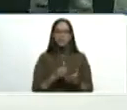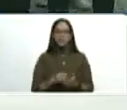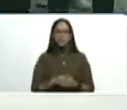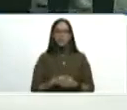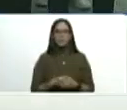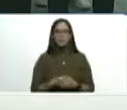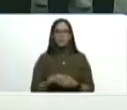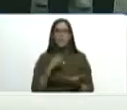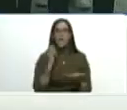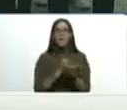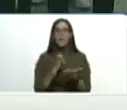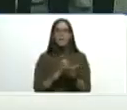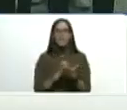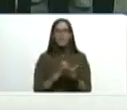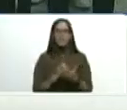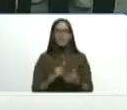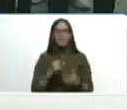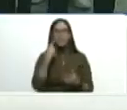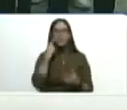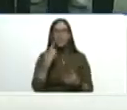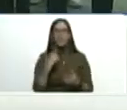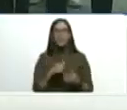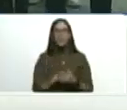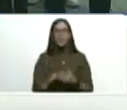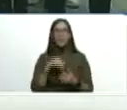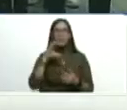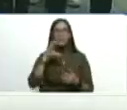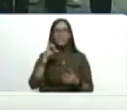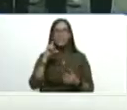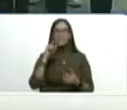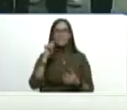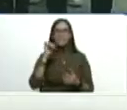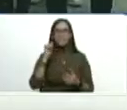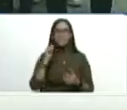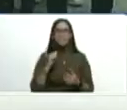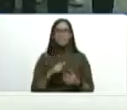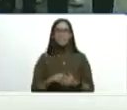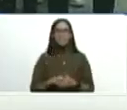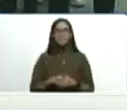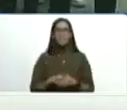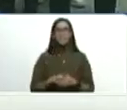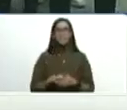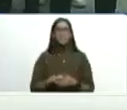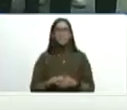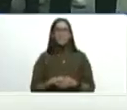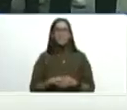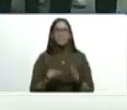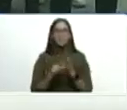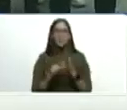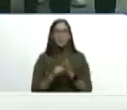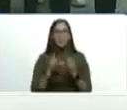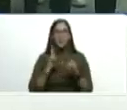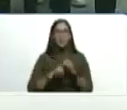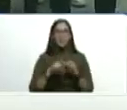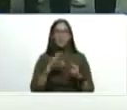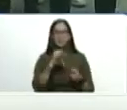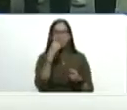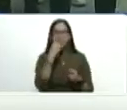Flores de Catia. Por ahí vivió Silita. ¿Verdad, Cilia? No está Silita, vale, no la